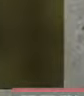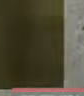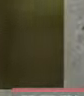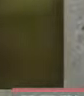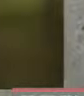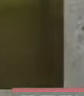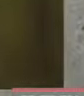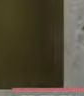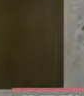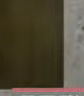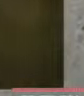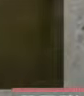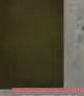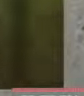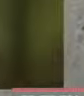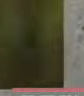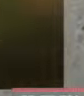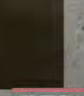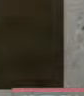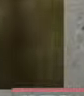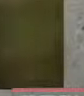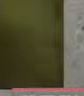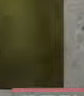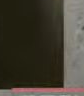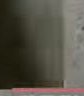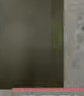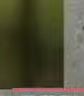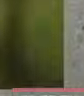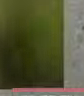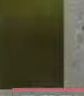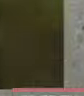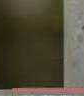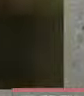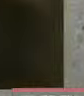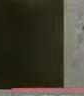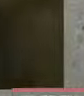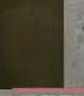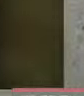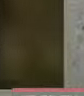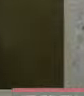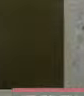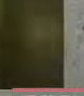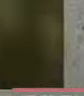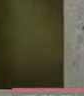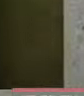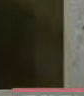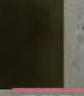y así le dijo a